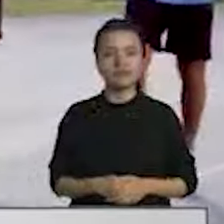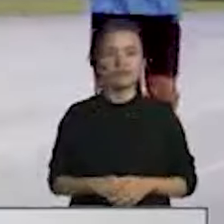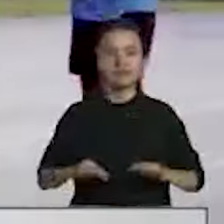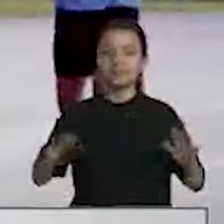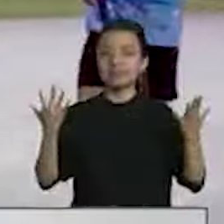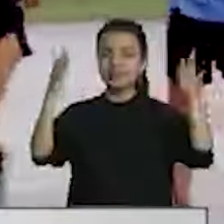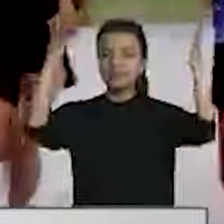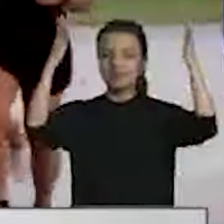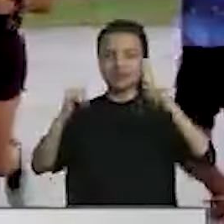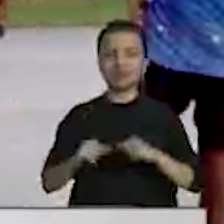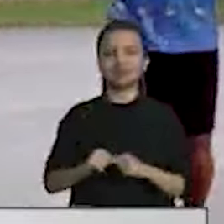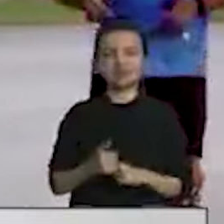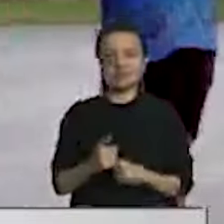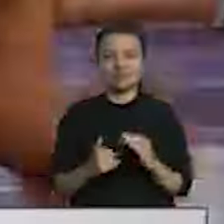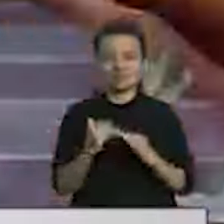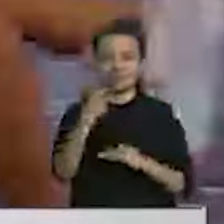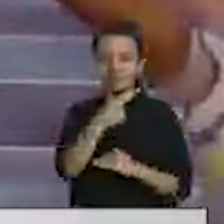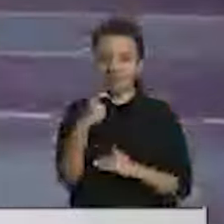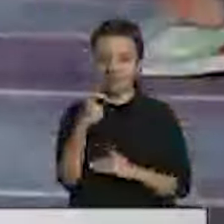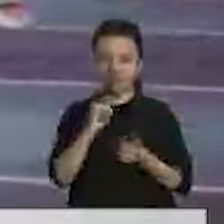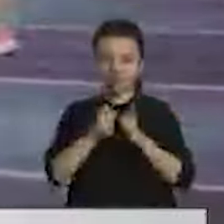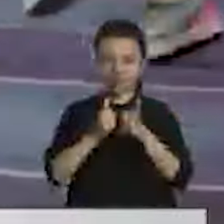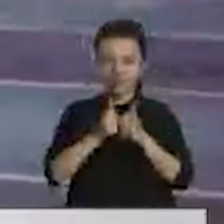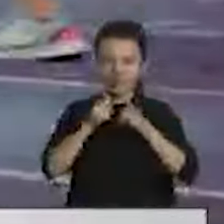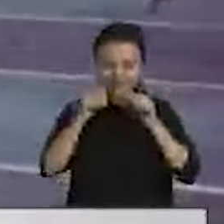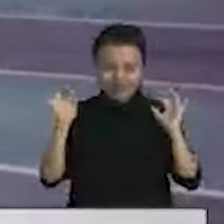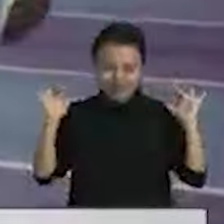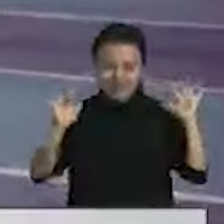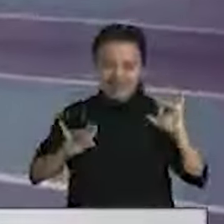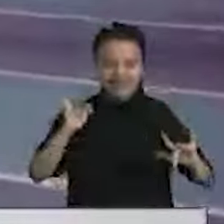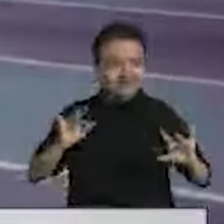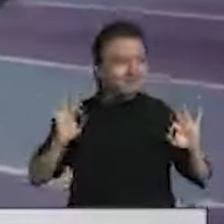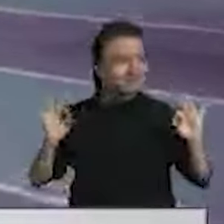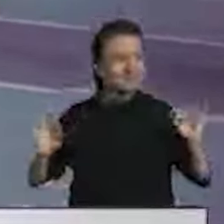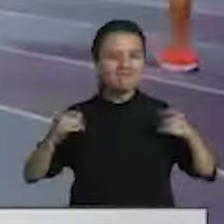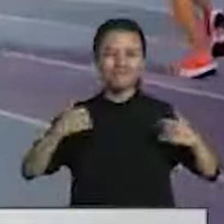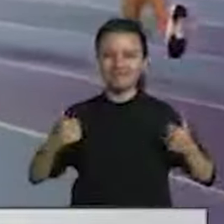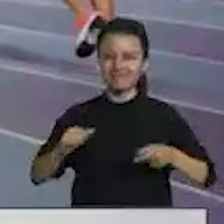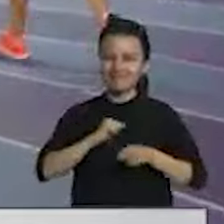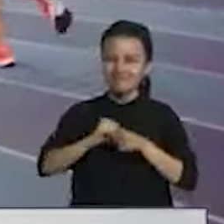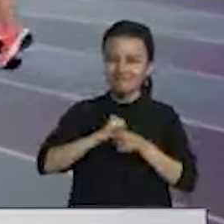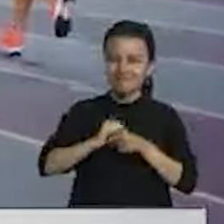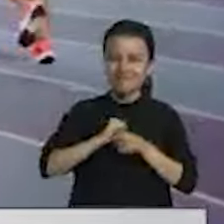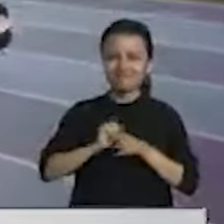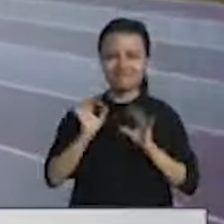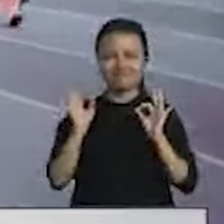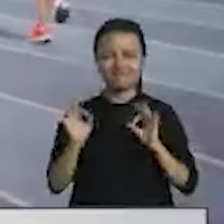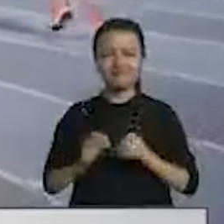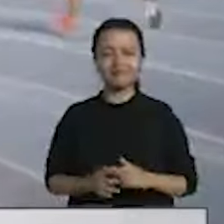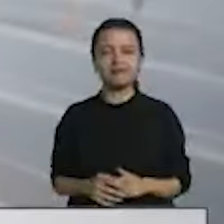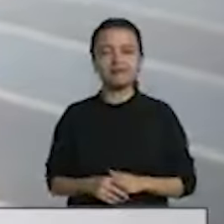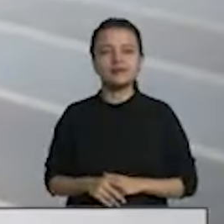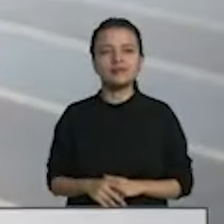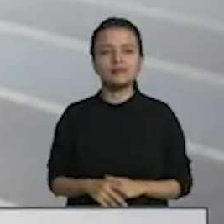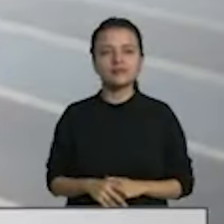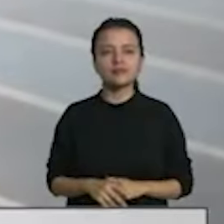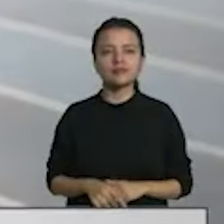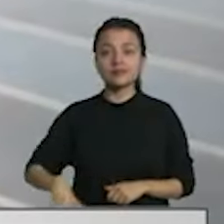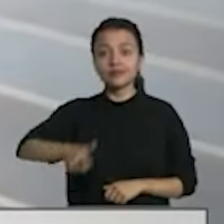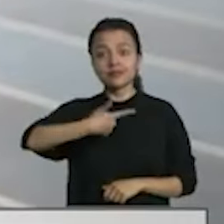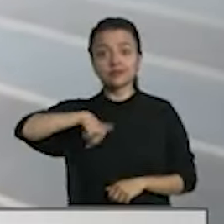celebrado por los cientos de deportistas que encuentran en este escenario deportivo el lugar perfecto para realizar su actividad física. Para nosotros